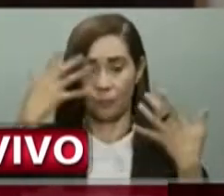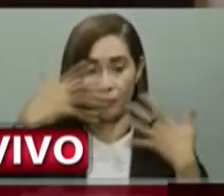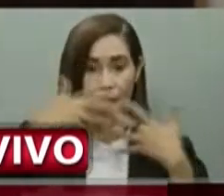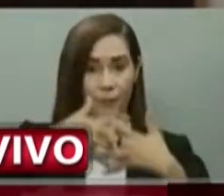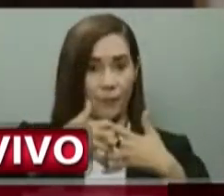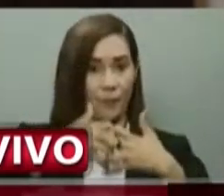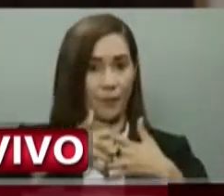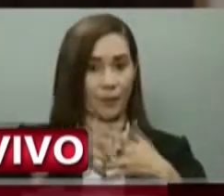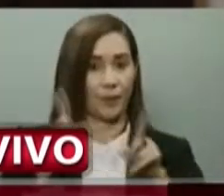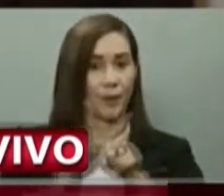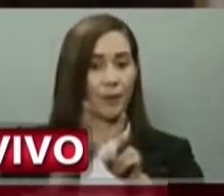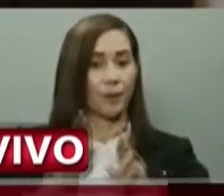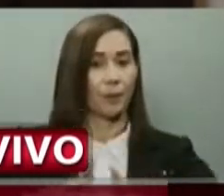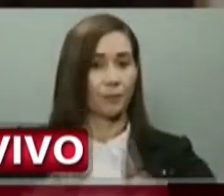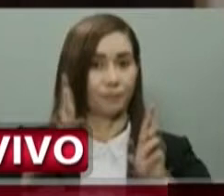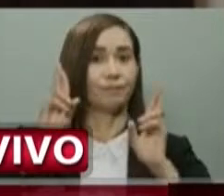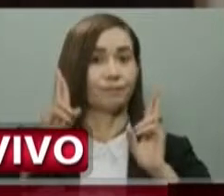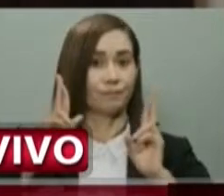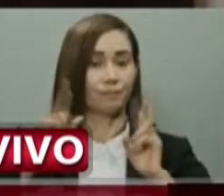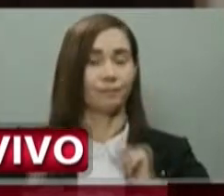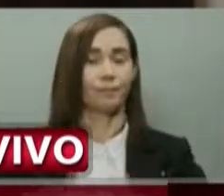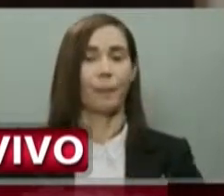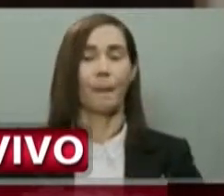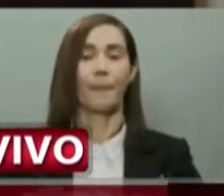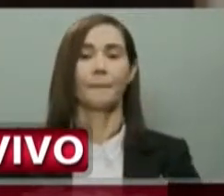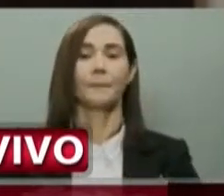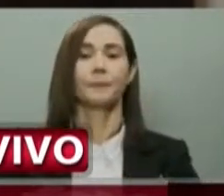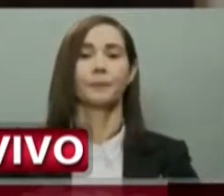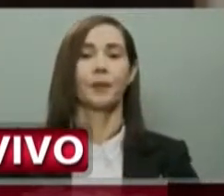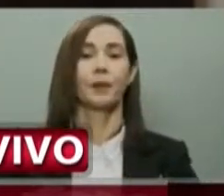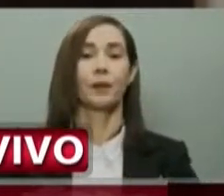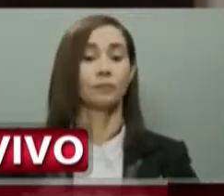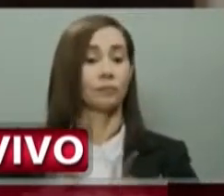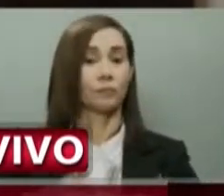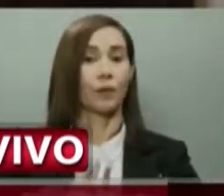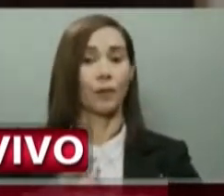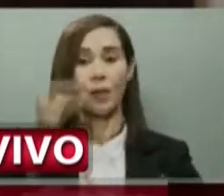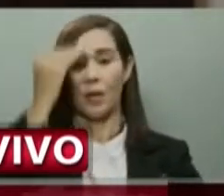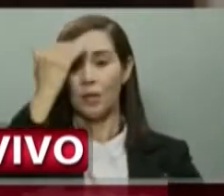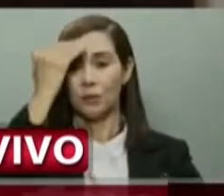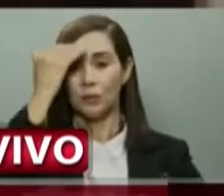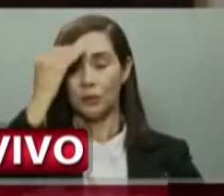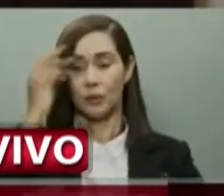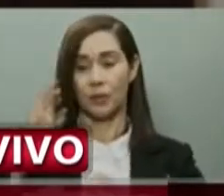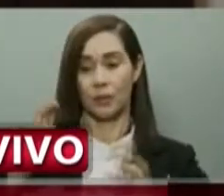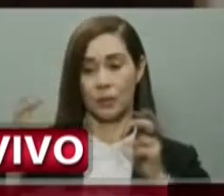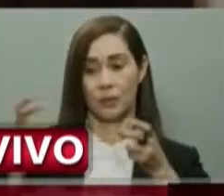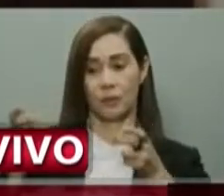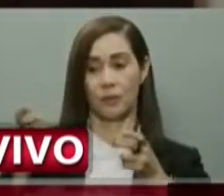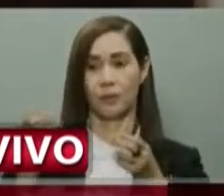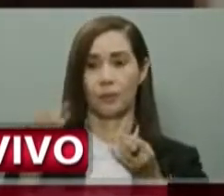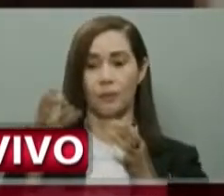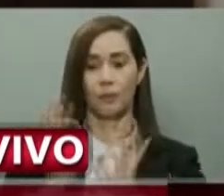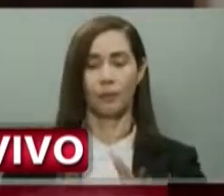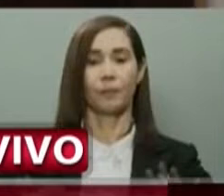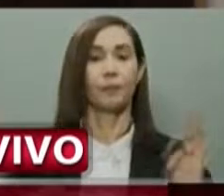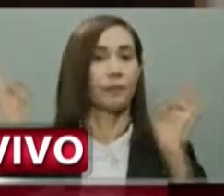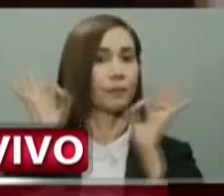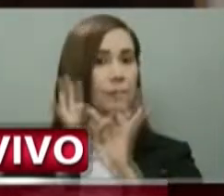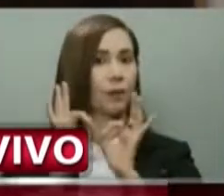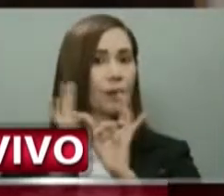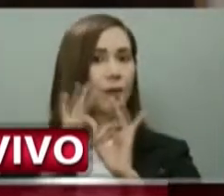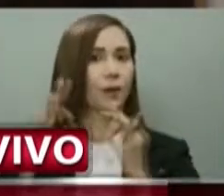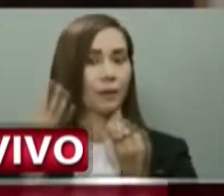todo rápidas. Además, estoy muy consciente de que estos temas son de máxima importancia para la vida de miles de